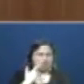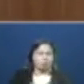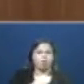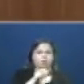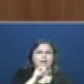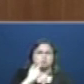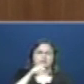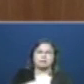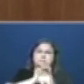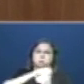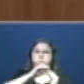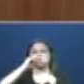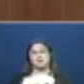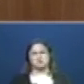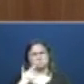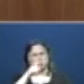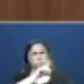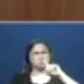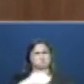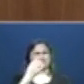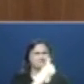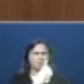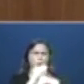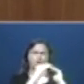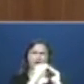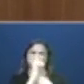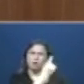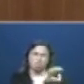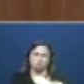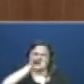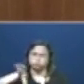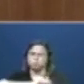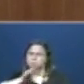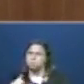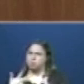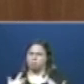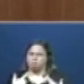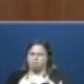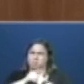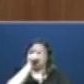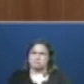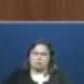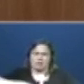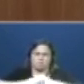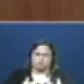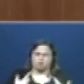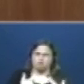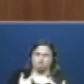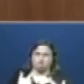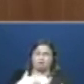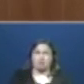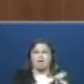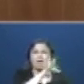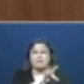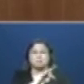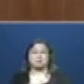de registradores encierran en cada uno de los casos un auténtico drama personal y familiar que normalmente se suma al que supone el